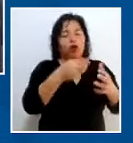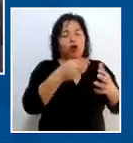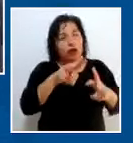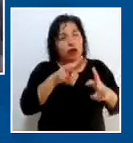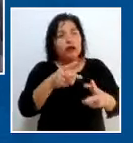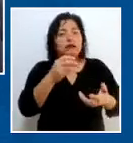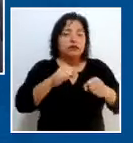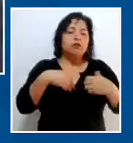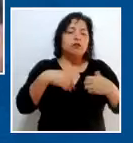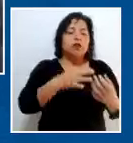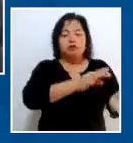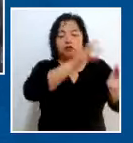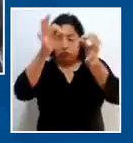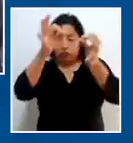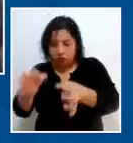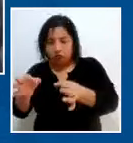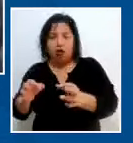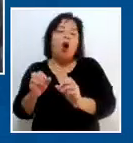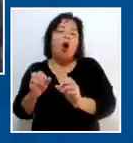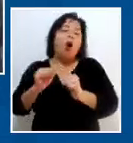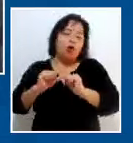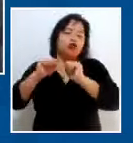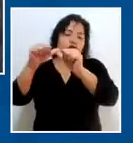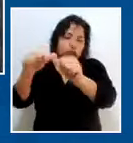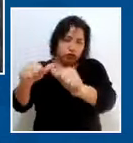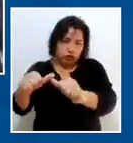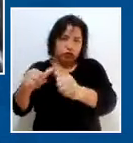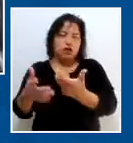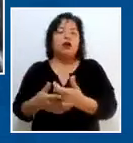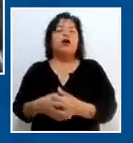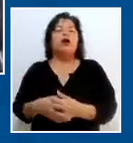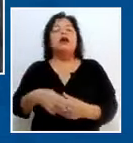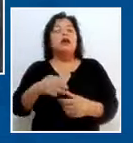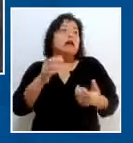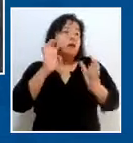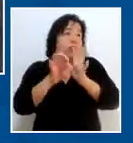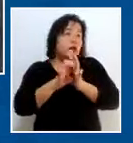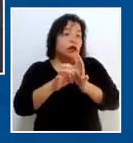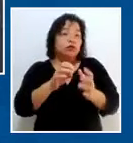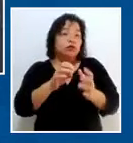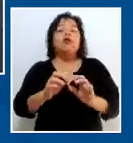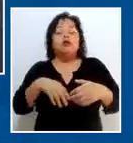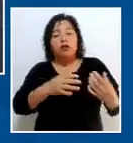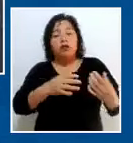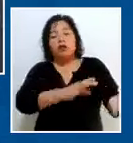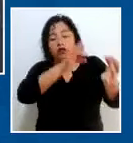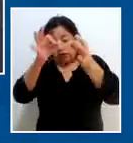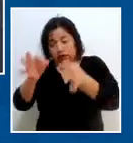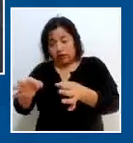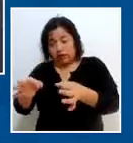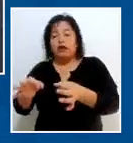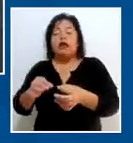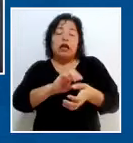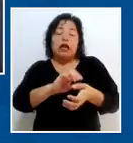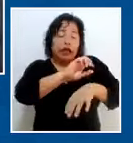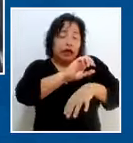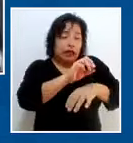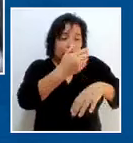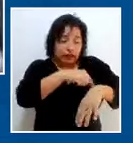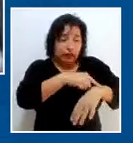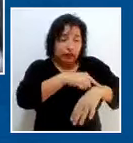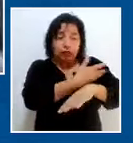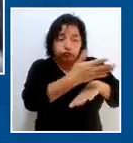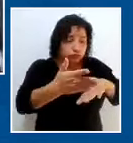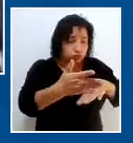se mantiene o yo considero que se sigue vulnerando mi derecho, entonces voy a poder ir recién a la instancia